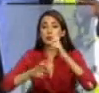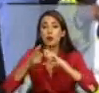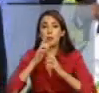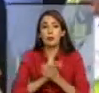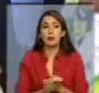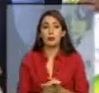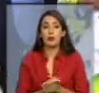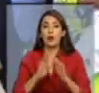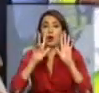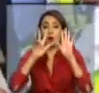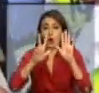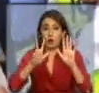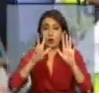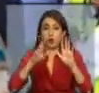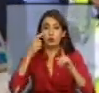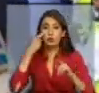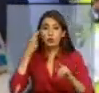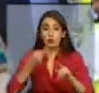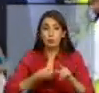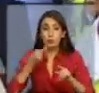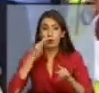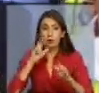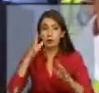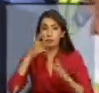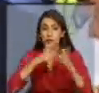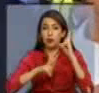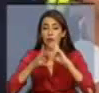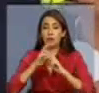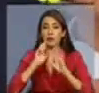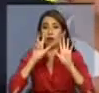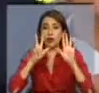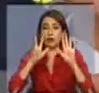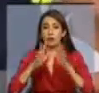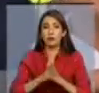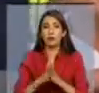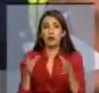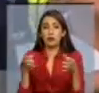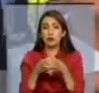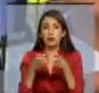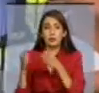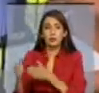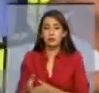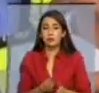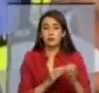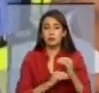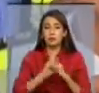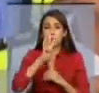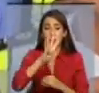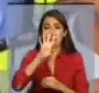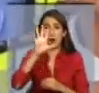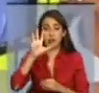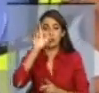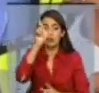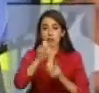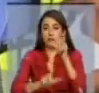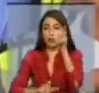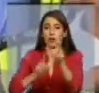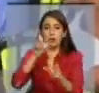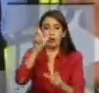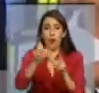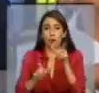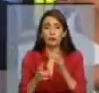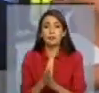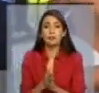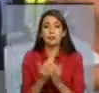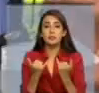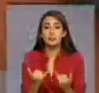8 alcoholímetros ya perfectamente habilitados, alcoholímetros manuales. Tenemos 45 personas, 15 por turno, que van a hacer el control